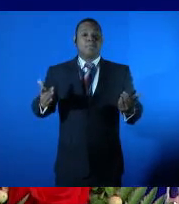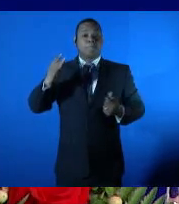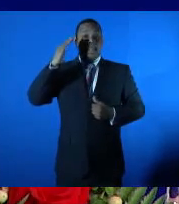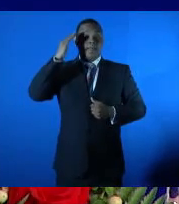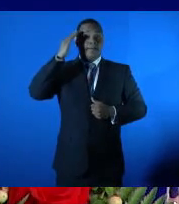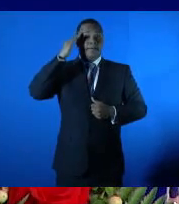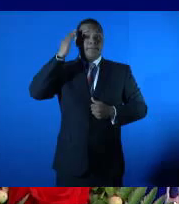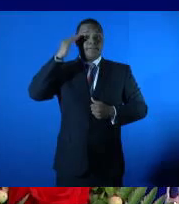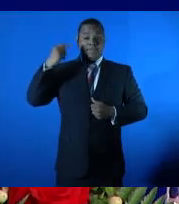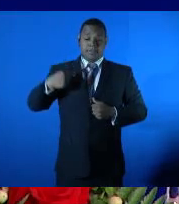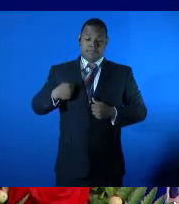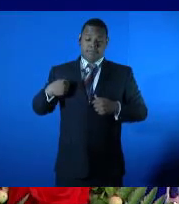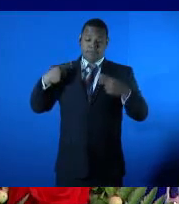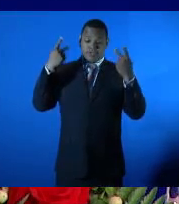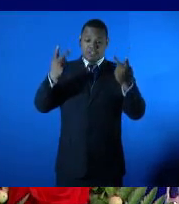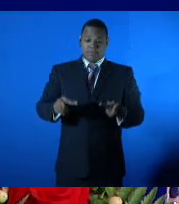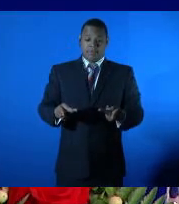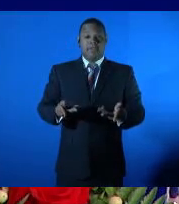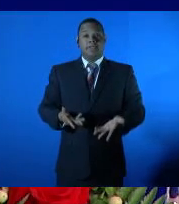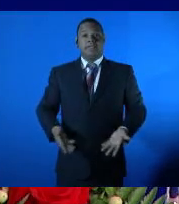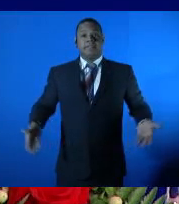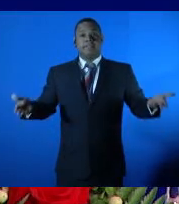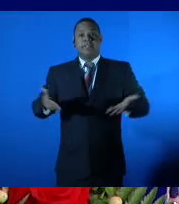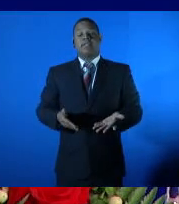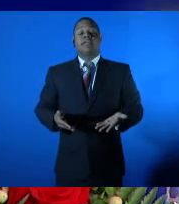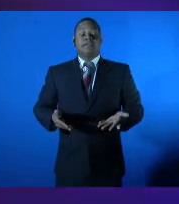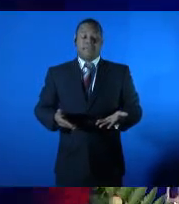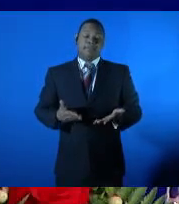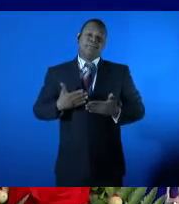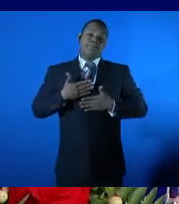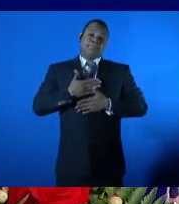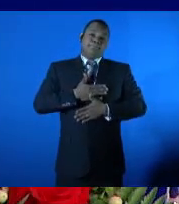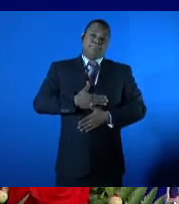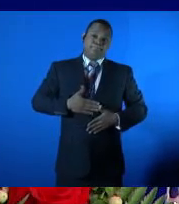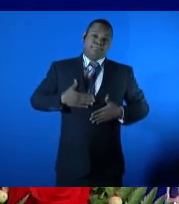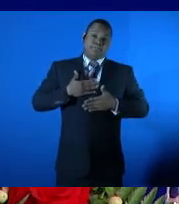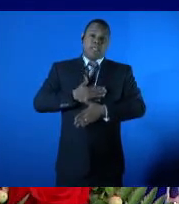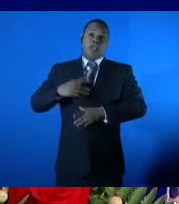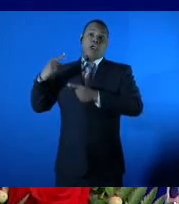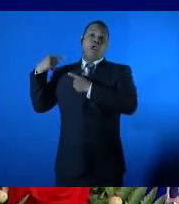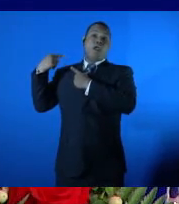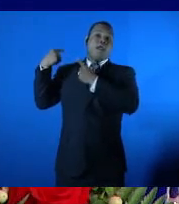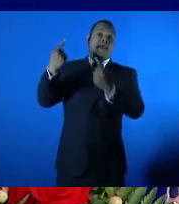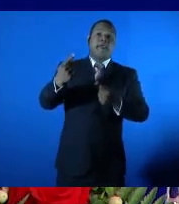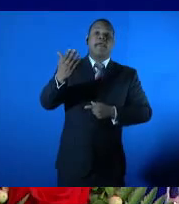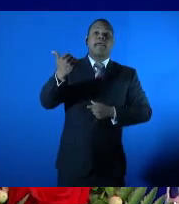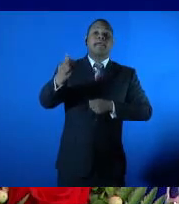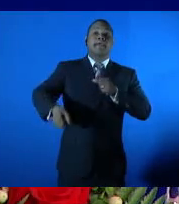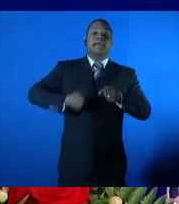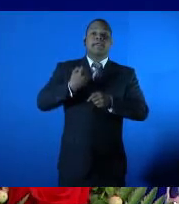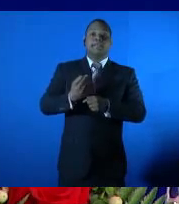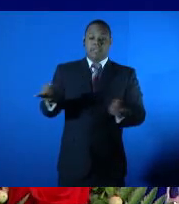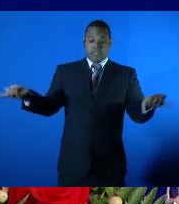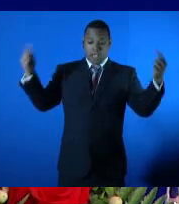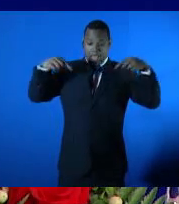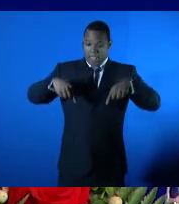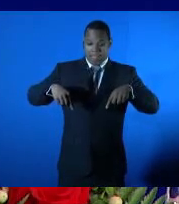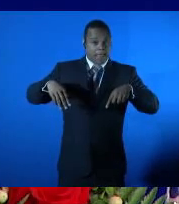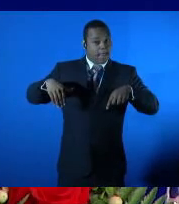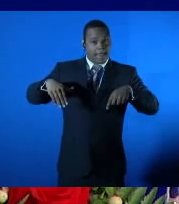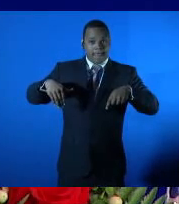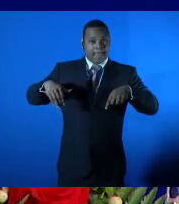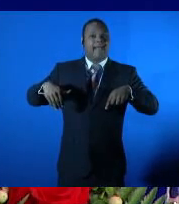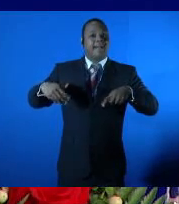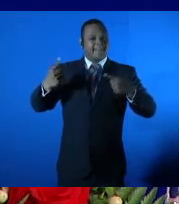podido venir a este país después de una ausencia de unos 15 años y una vez más gustar